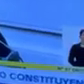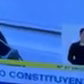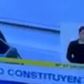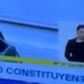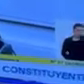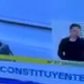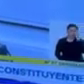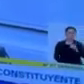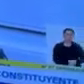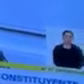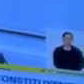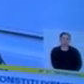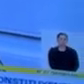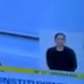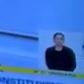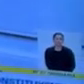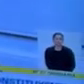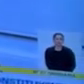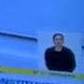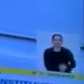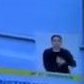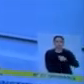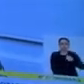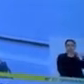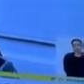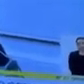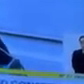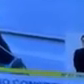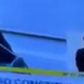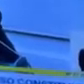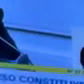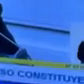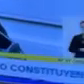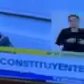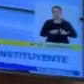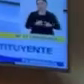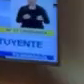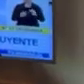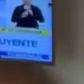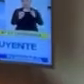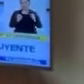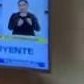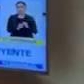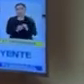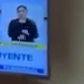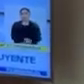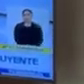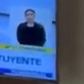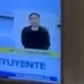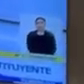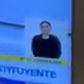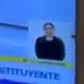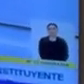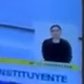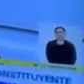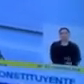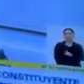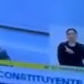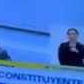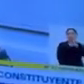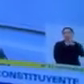Estoy contento porque aprobamos por unanimidad en segundo trámite, y ahora queda un solo trámite nomás para que pueda ser ley de la República, un proyecto